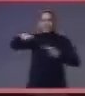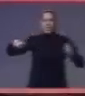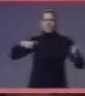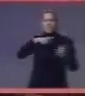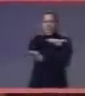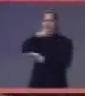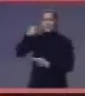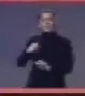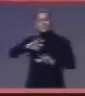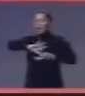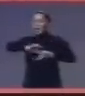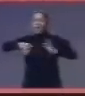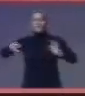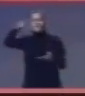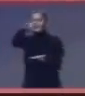cabito está